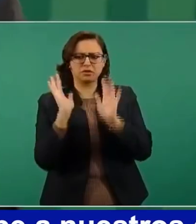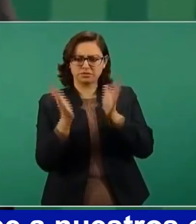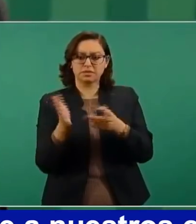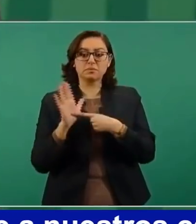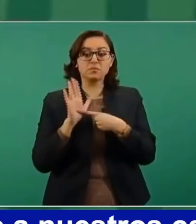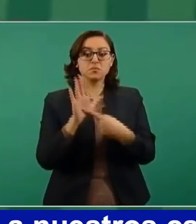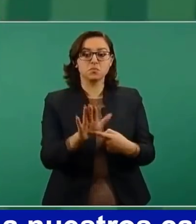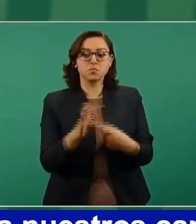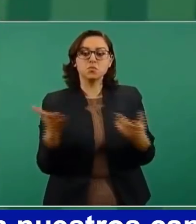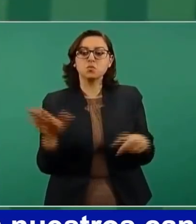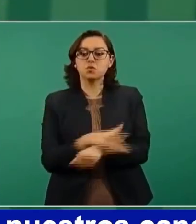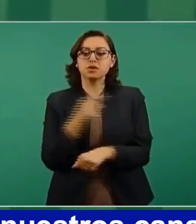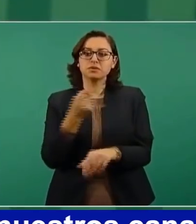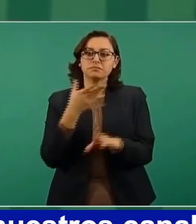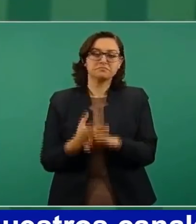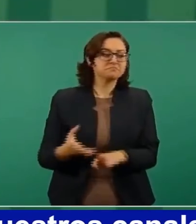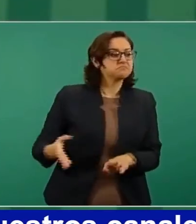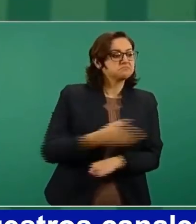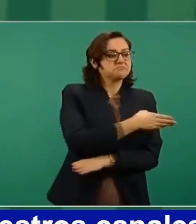una gran mentira.